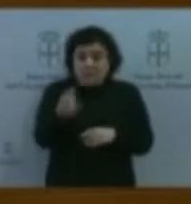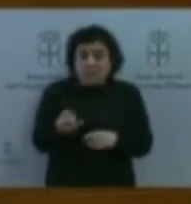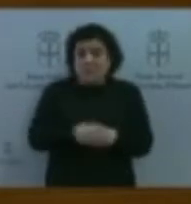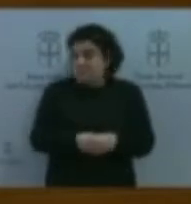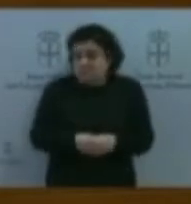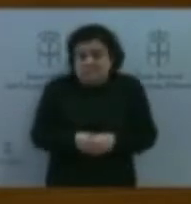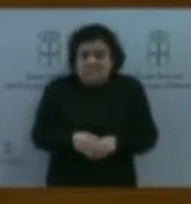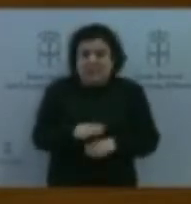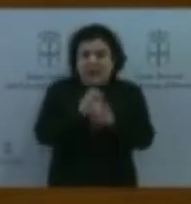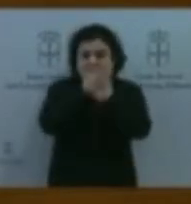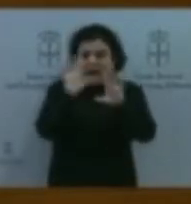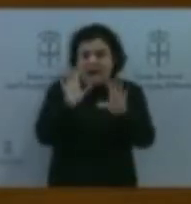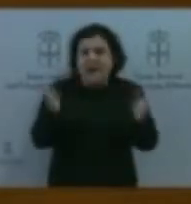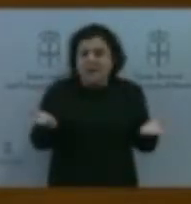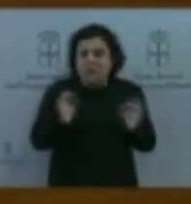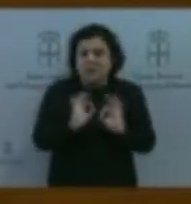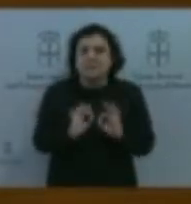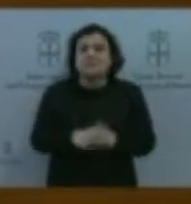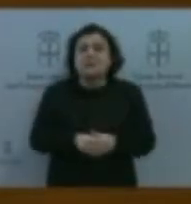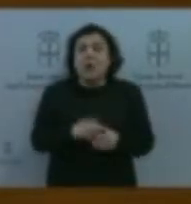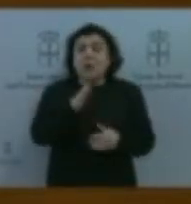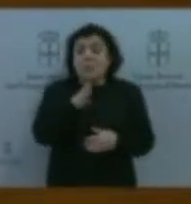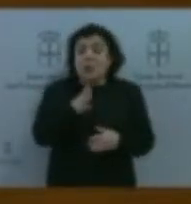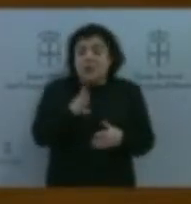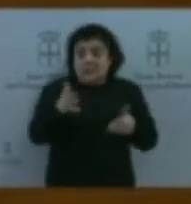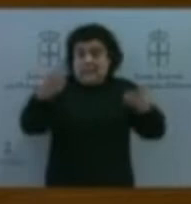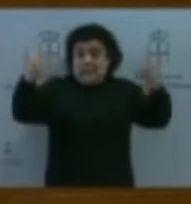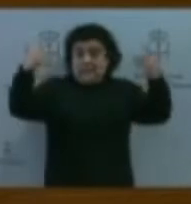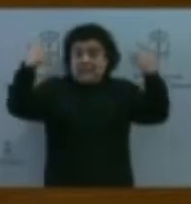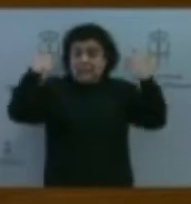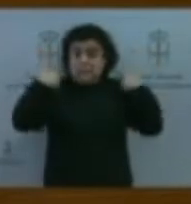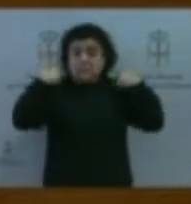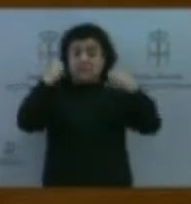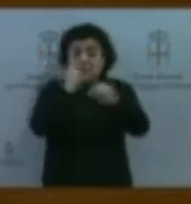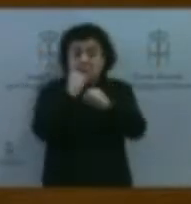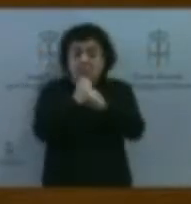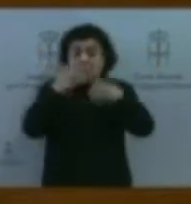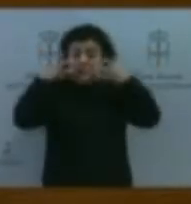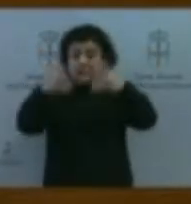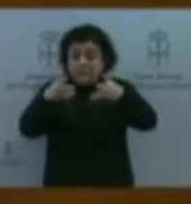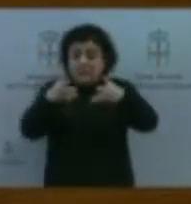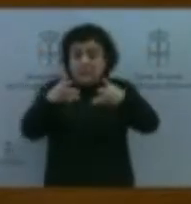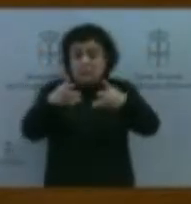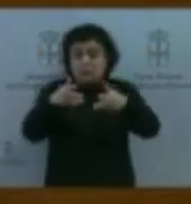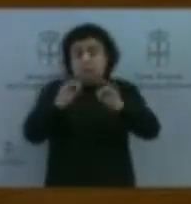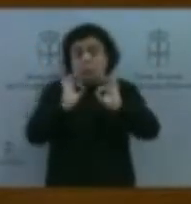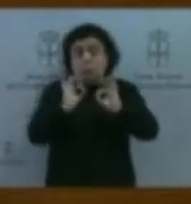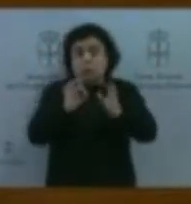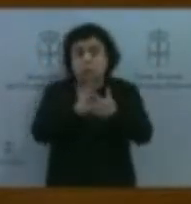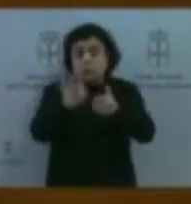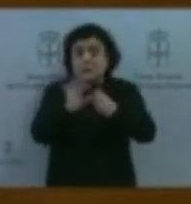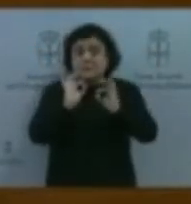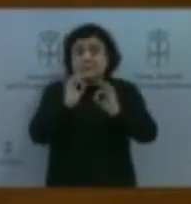Porque la sobrecarga del trabajo en los servicios esenciales recaía en mujeres, y por eso hay más contagios mujeres que hombres